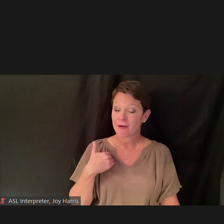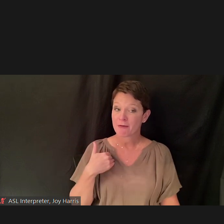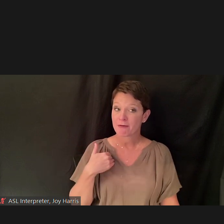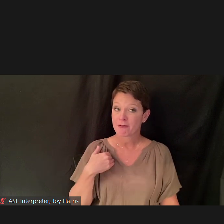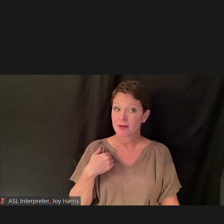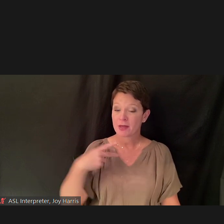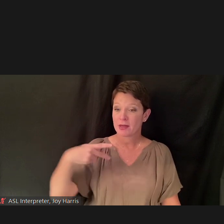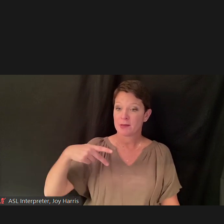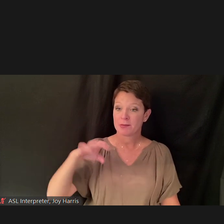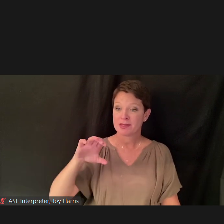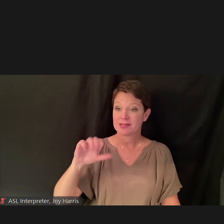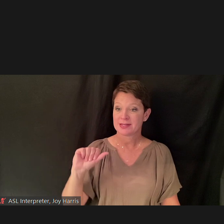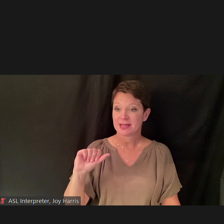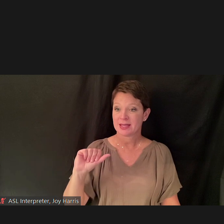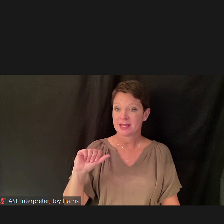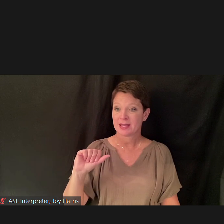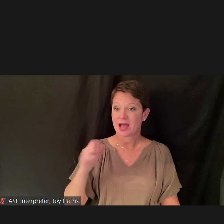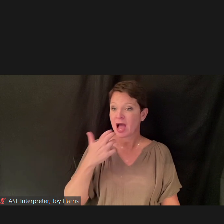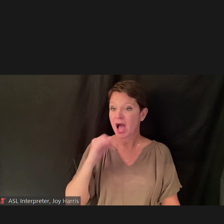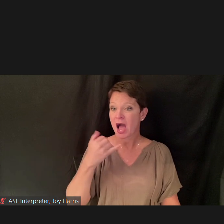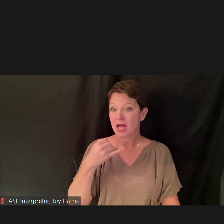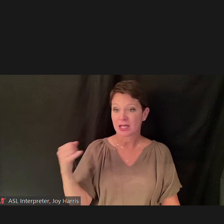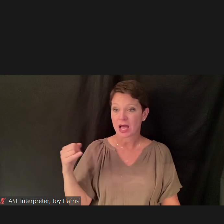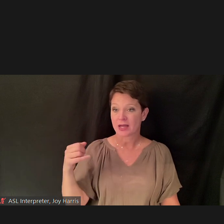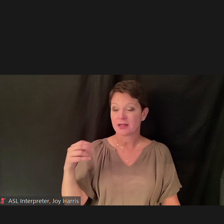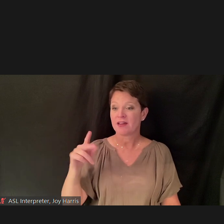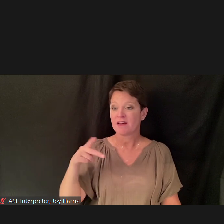El primer recurso,